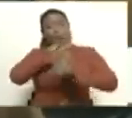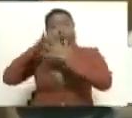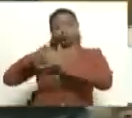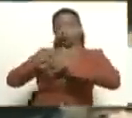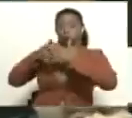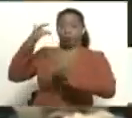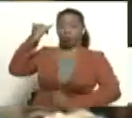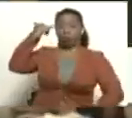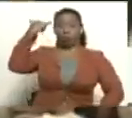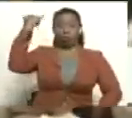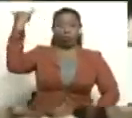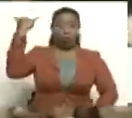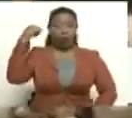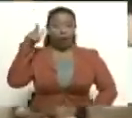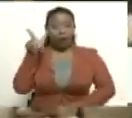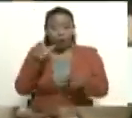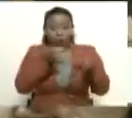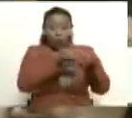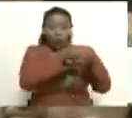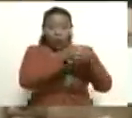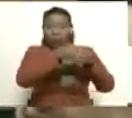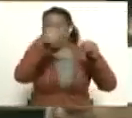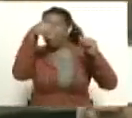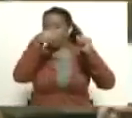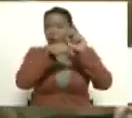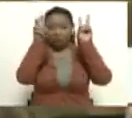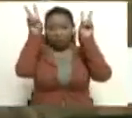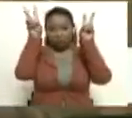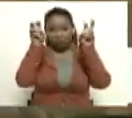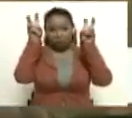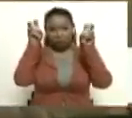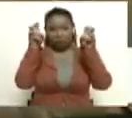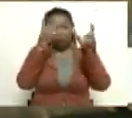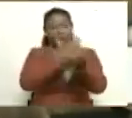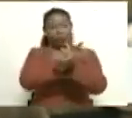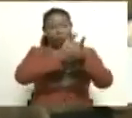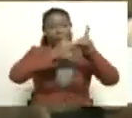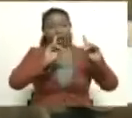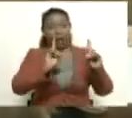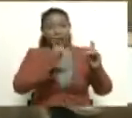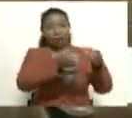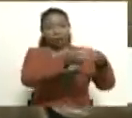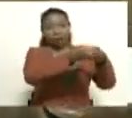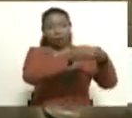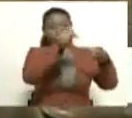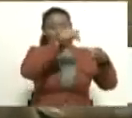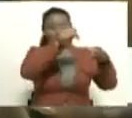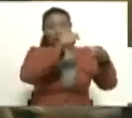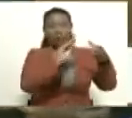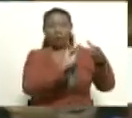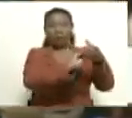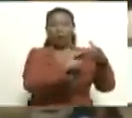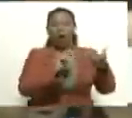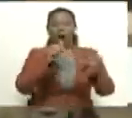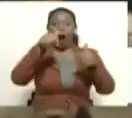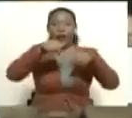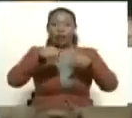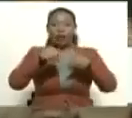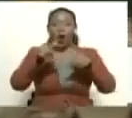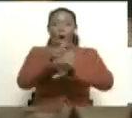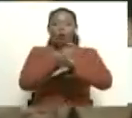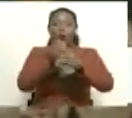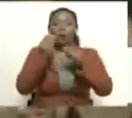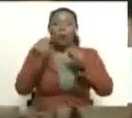Unidos, con un sector, entre comillas, democrático, iba a poner un gobierno de transición